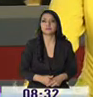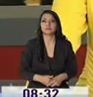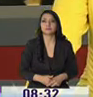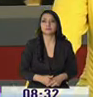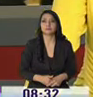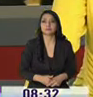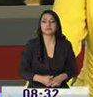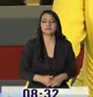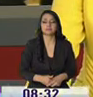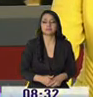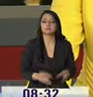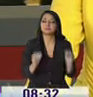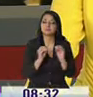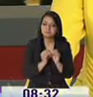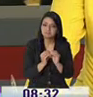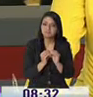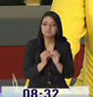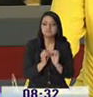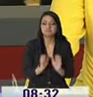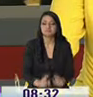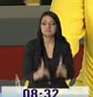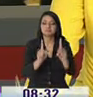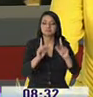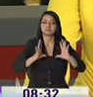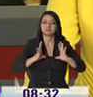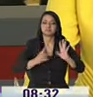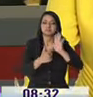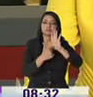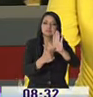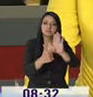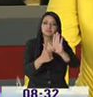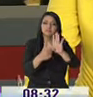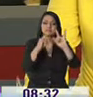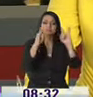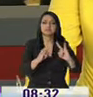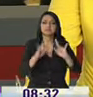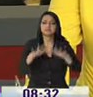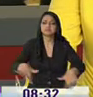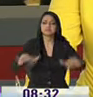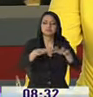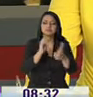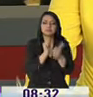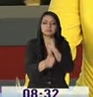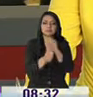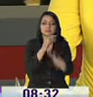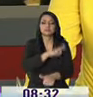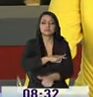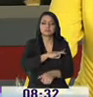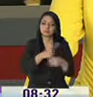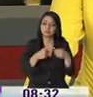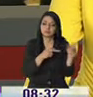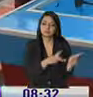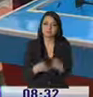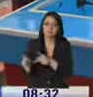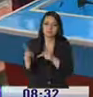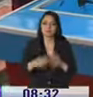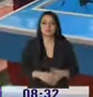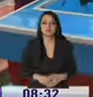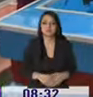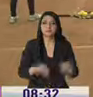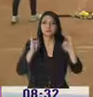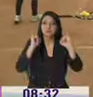más opciones para las vacaciones. En esta ocasión les presentamos las colonias polideportivas que organiza el municipio de Quito. Diversión,